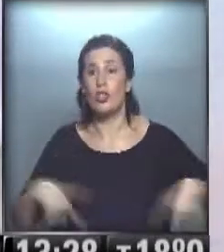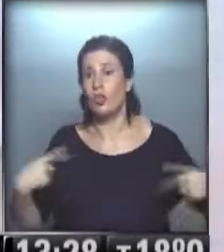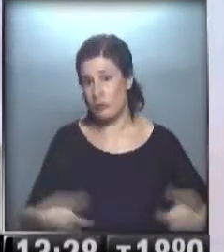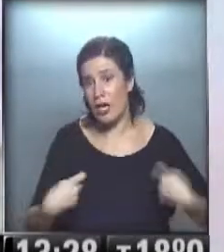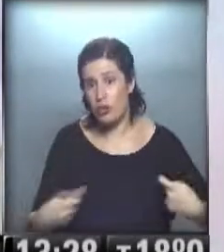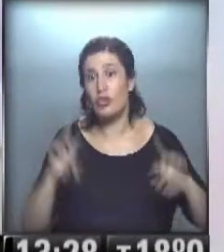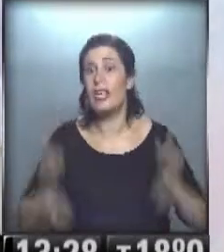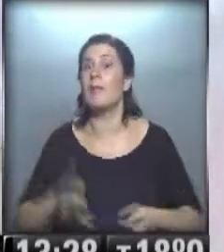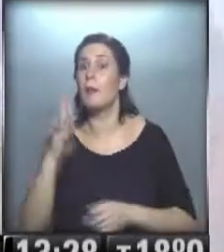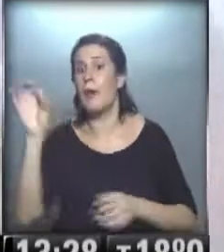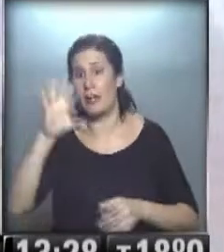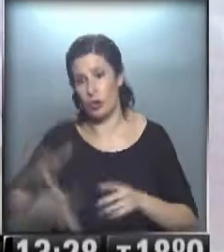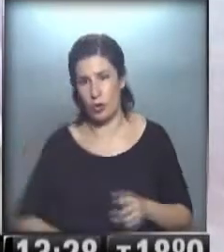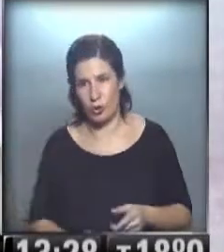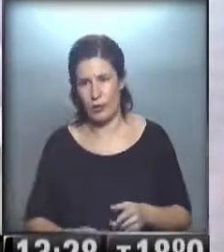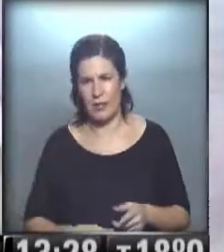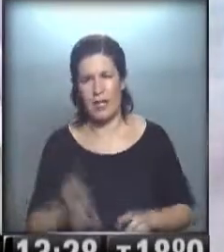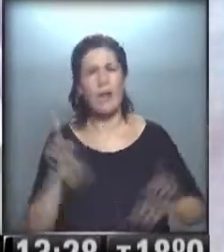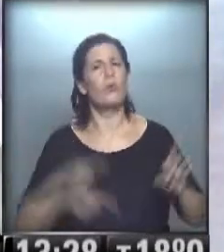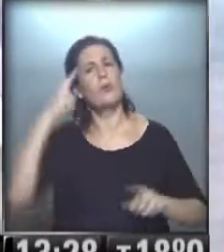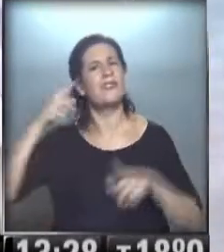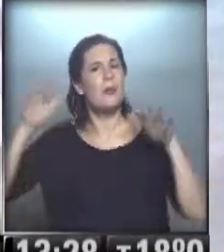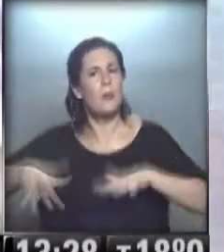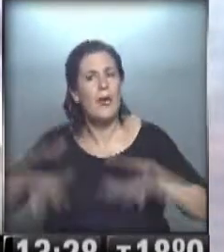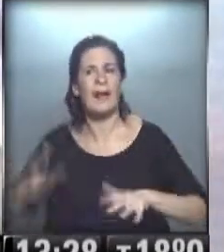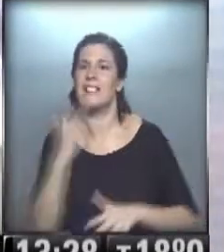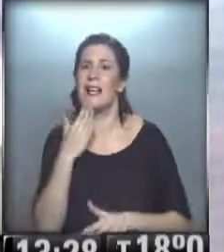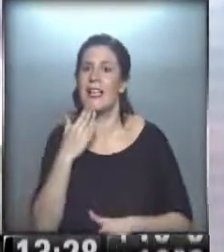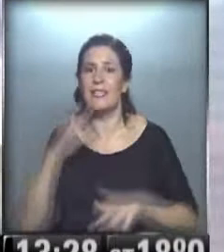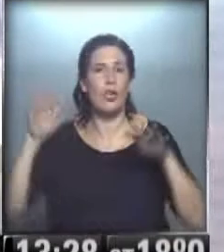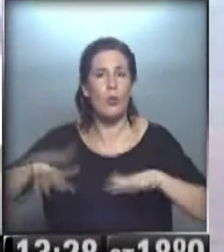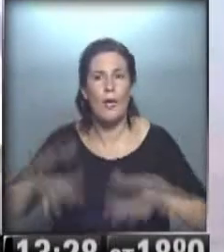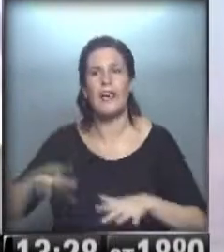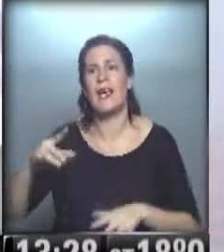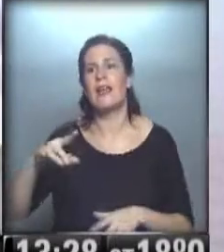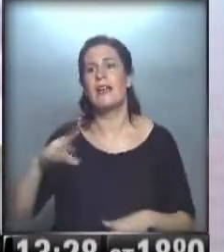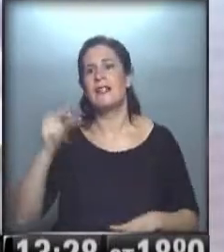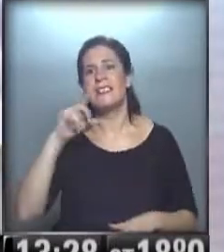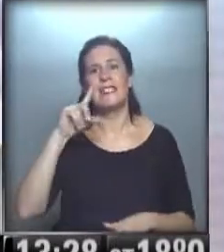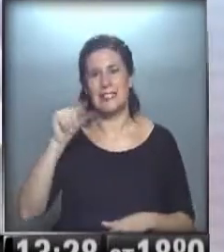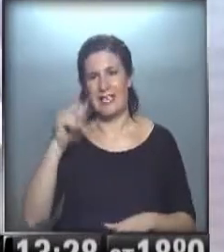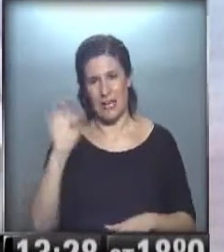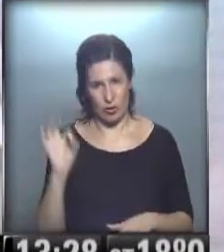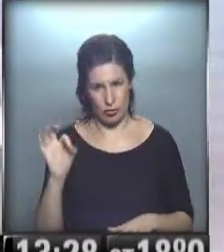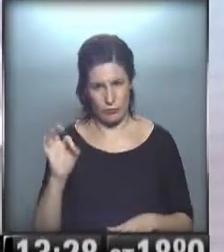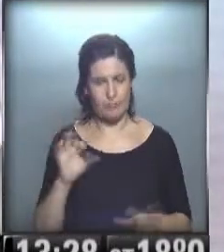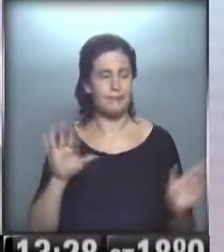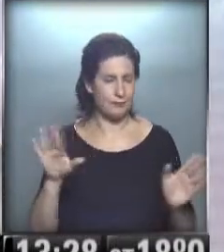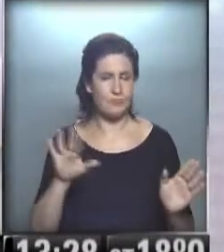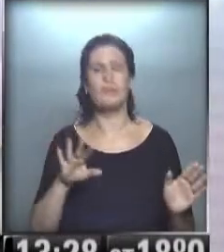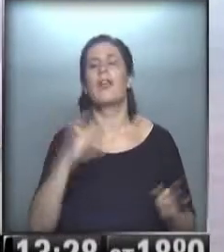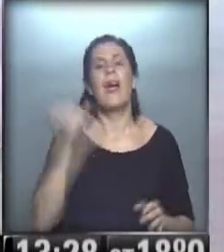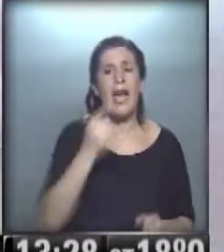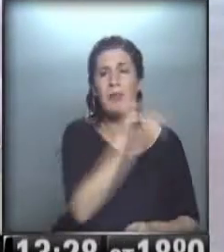Chicago. Lo cierto es que las calificaciones están divididas. Tenemos por un lado 90 personas que fueron arrestadas por resistencia